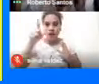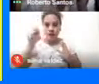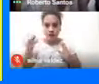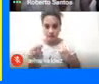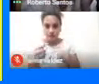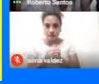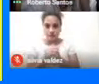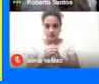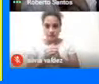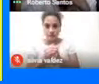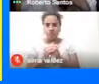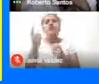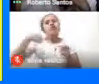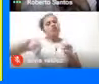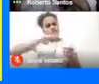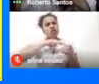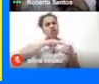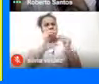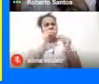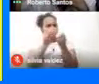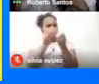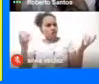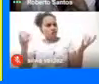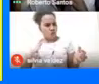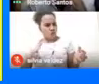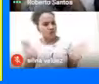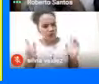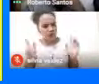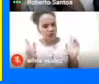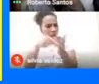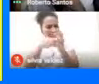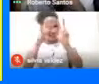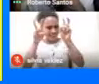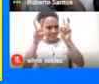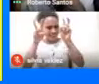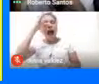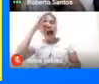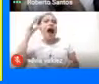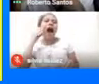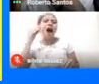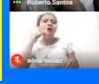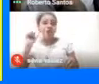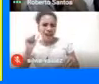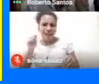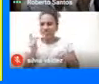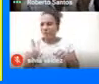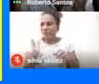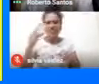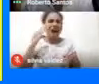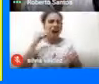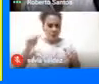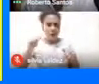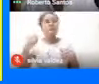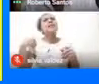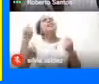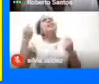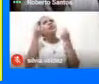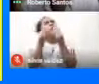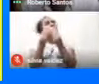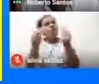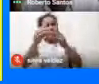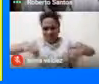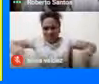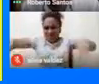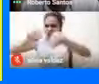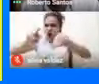Yo creo que hemos Hablado en muchas Oportunidades De eso Y es como Entender un poco El territorio